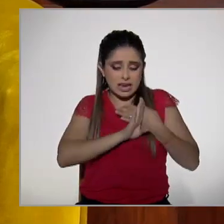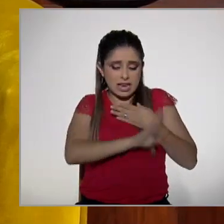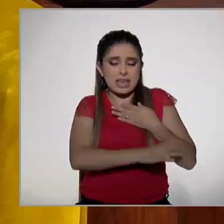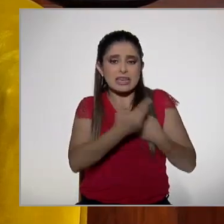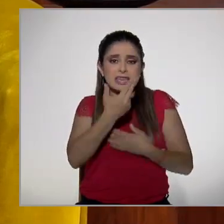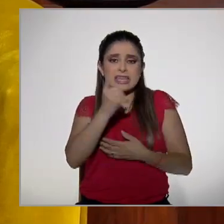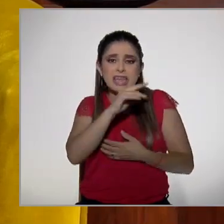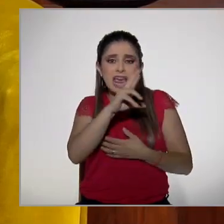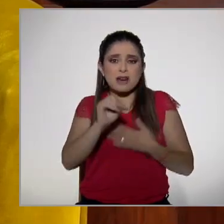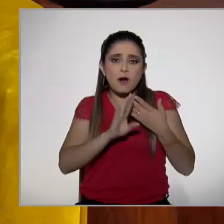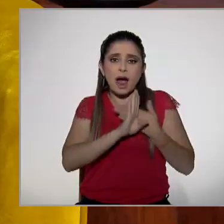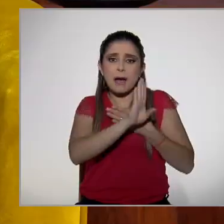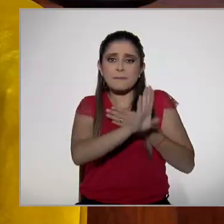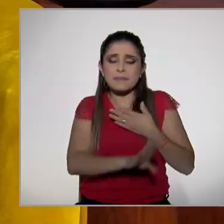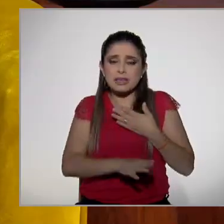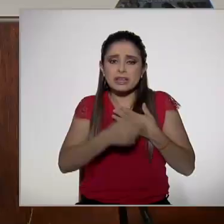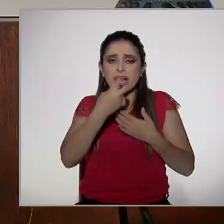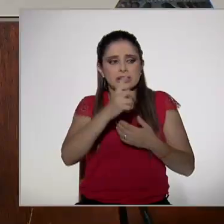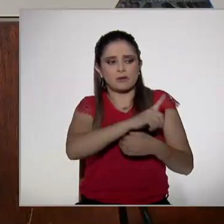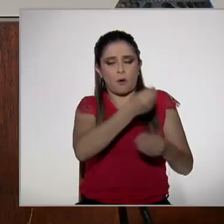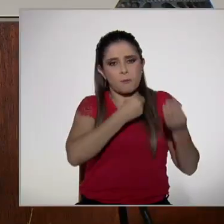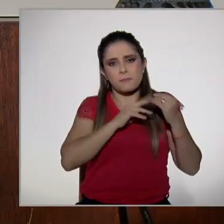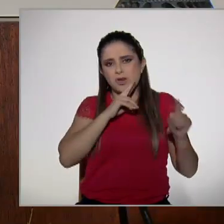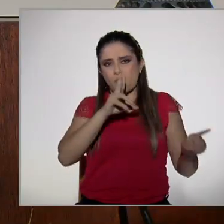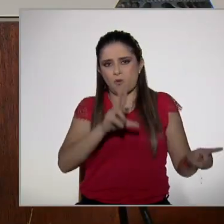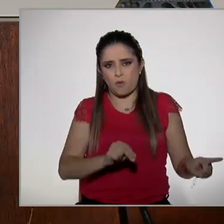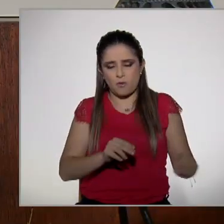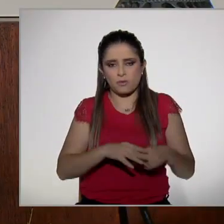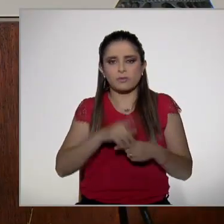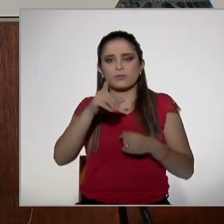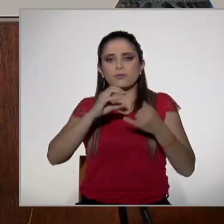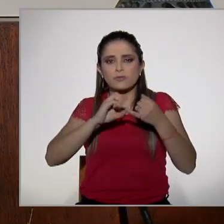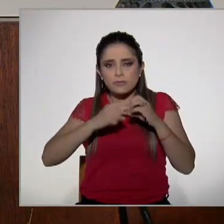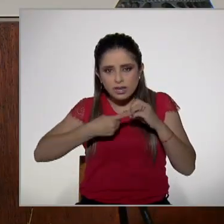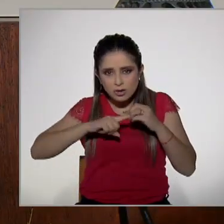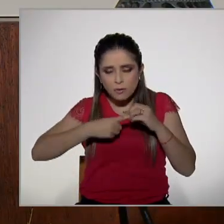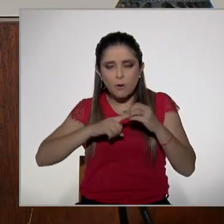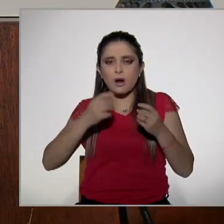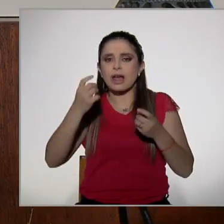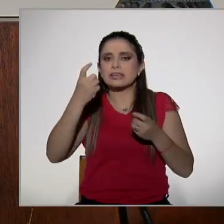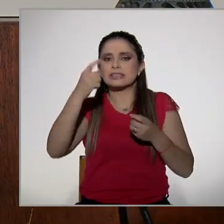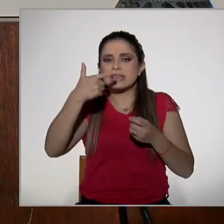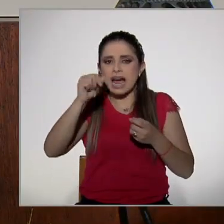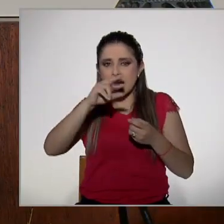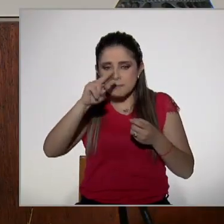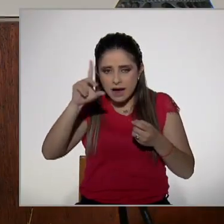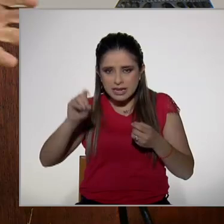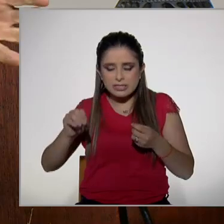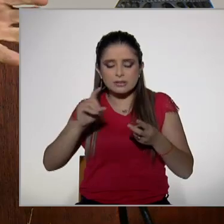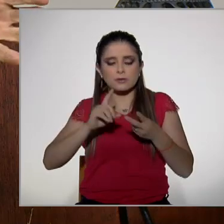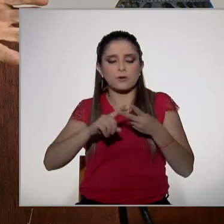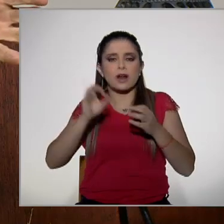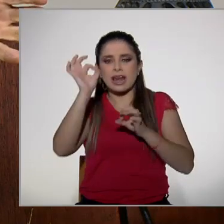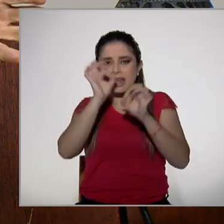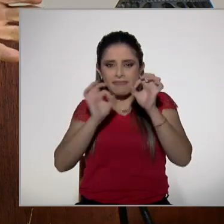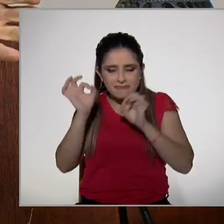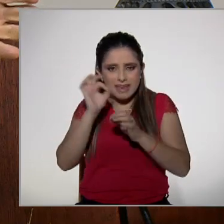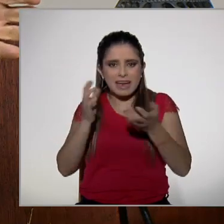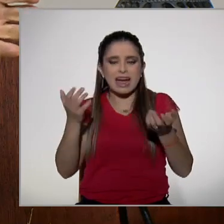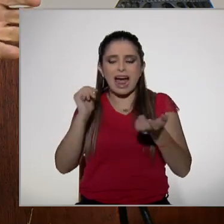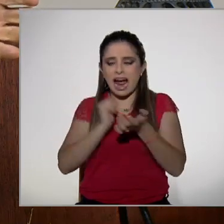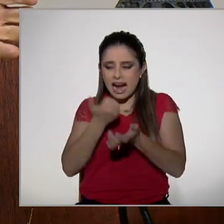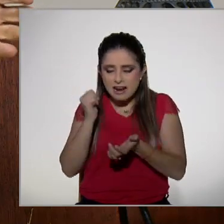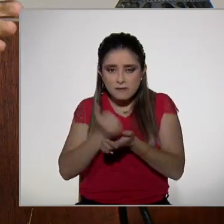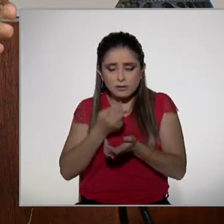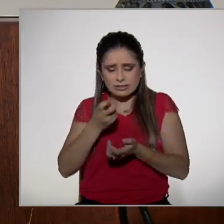absorbiendo eso es bien importante entonces pensemos leguminosas frijoles garbanzos lentejas y son ricos son ricos